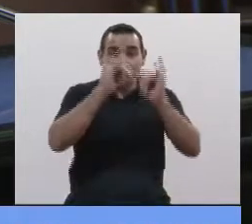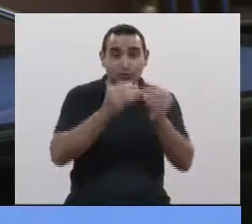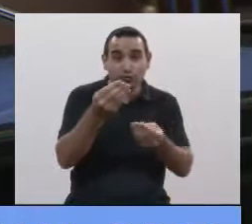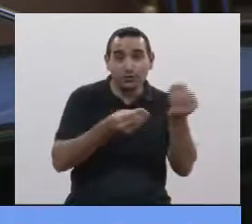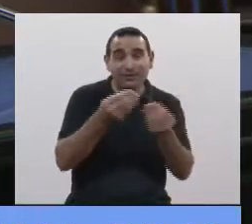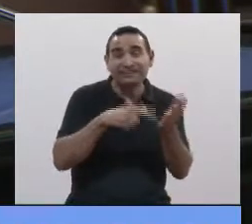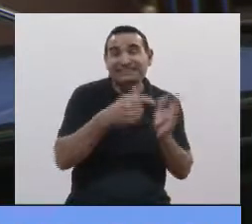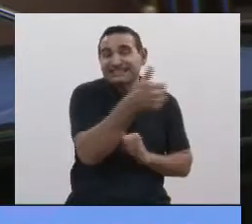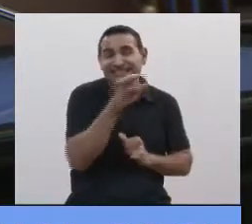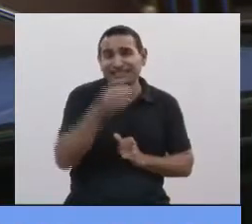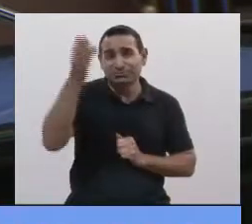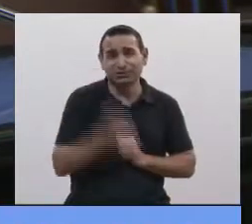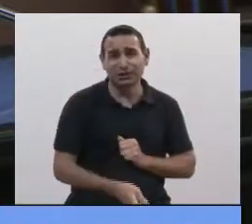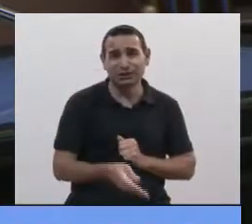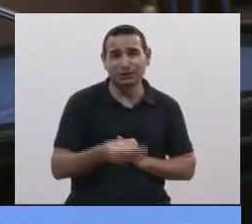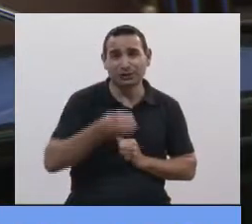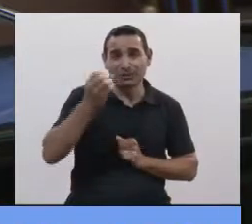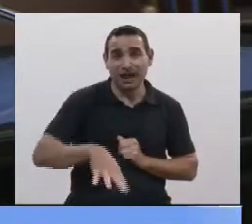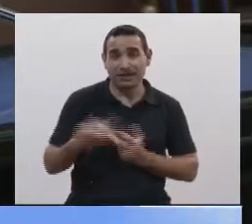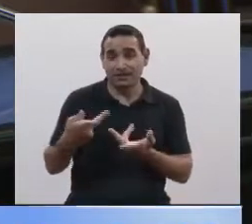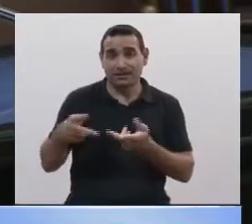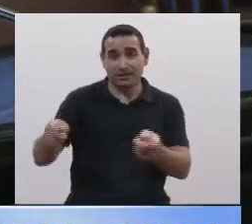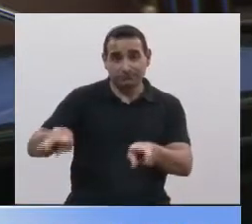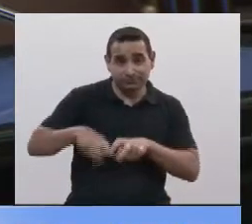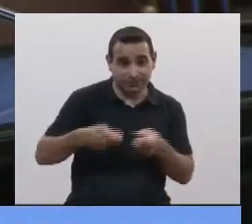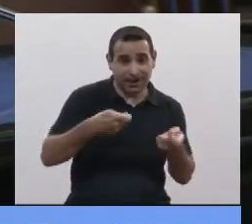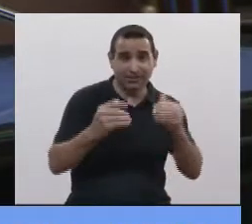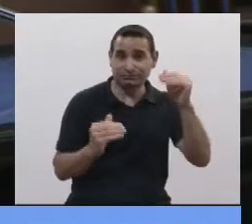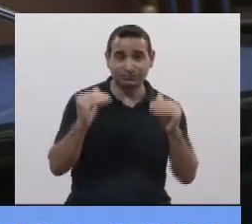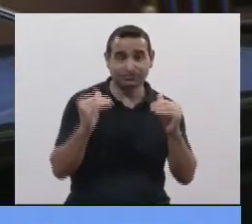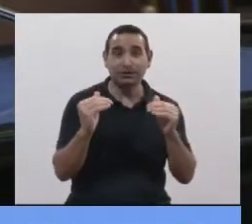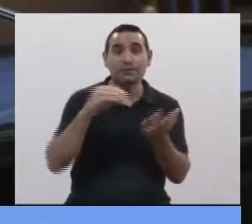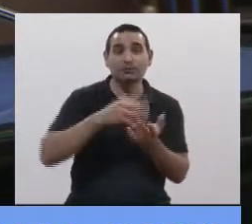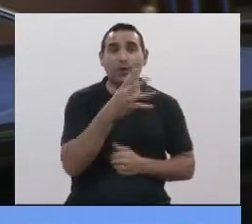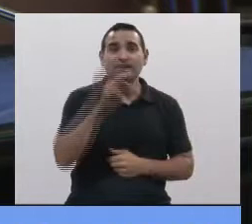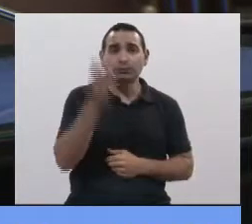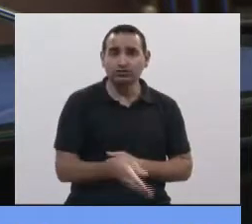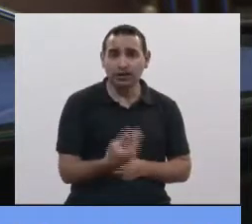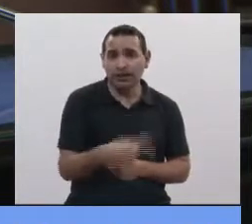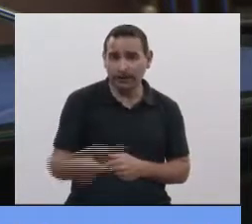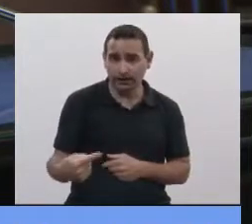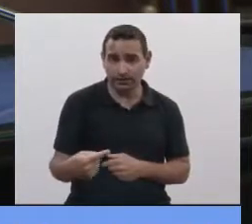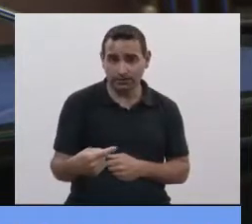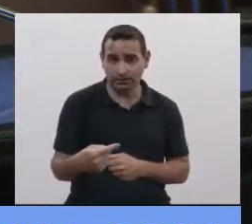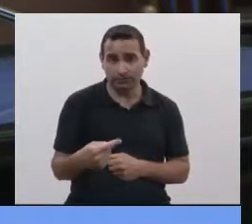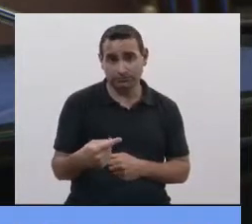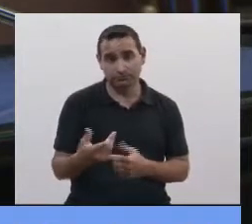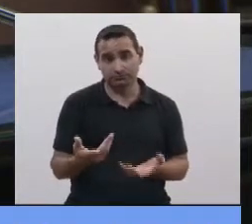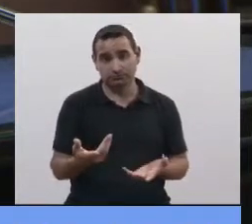un 60% del déficit cubrirlo con emisión. Y el otro 40, ¿con qué va a ser? Con más